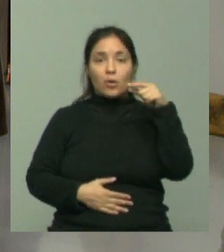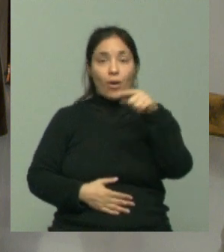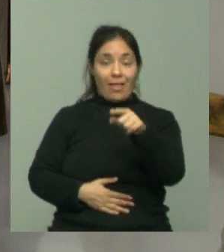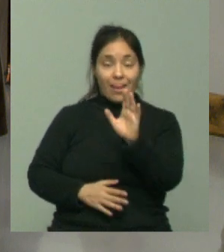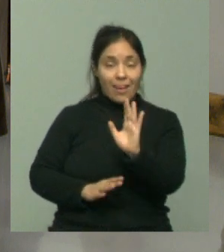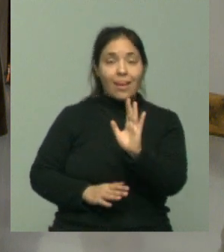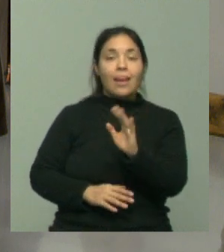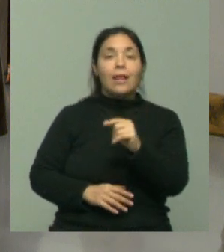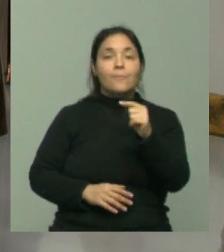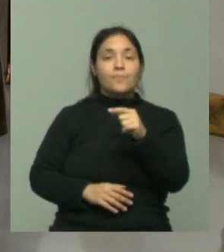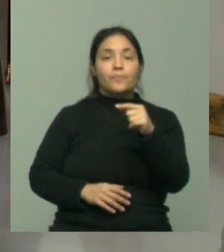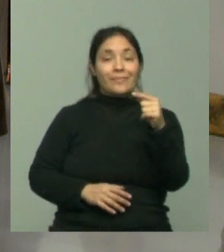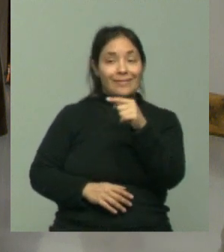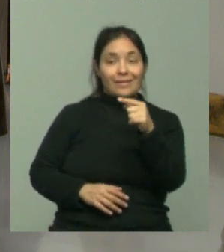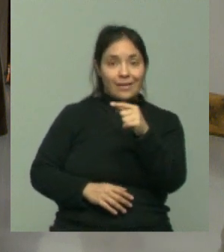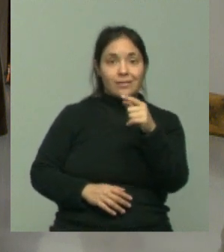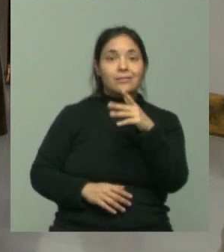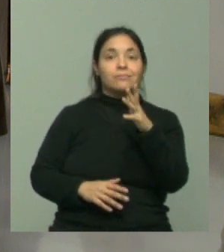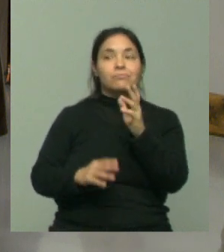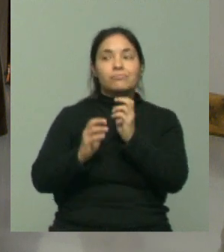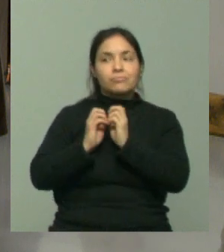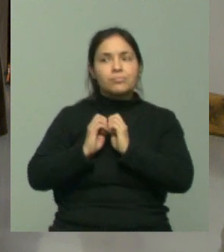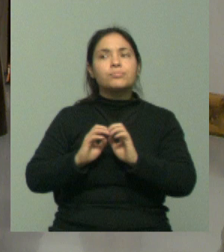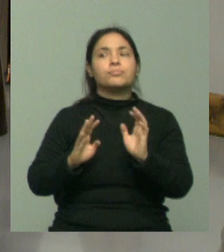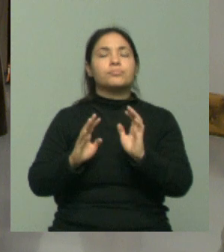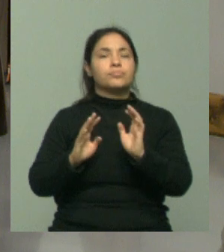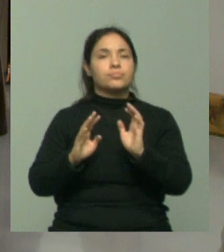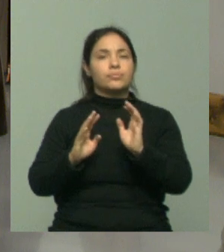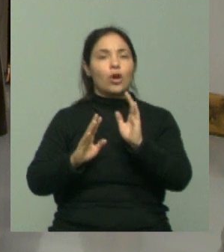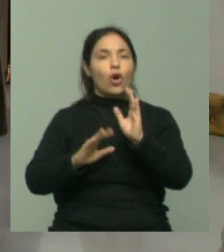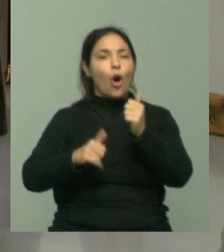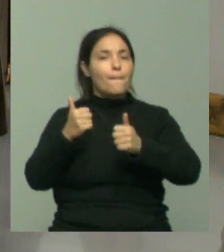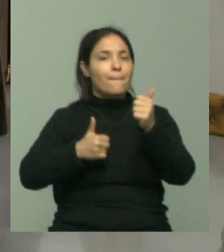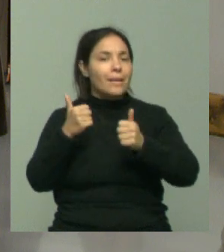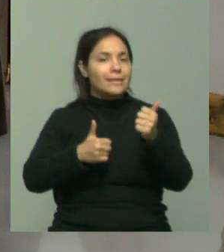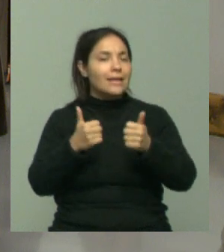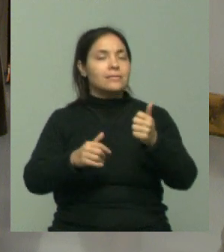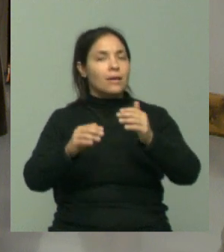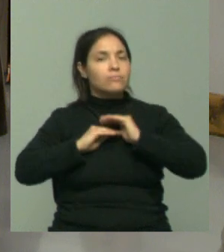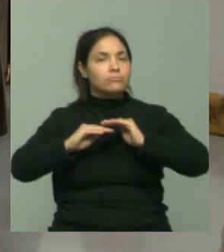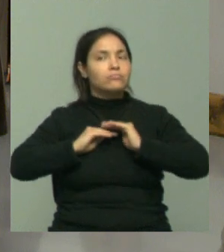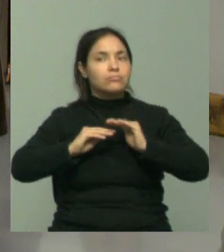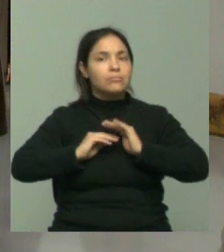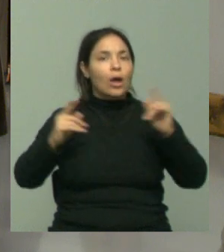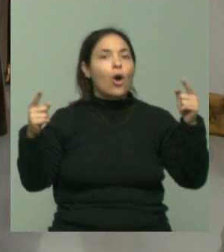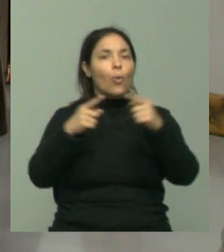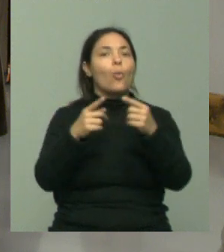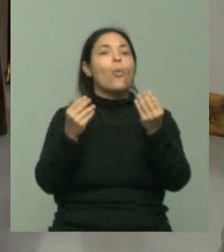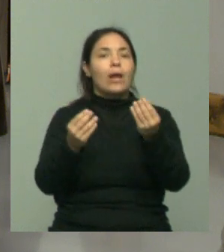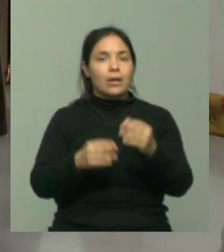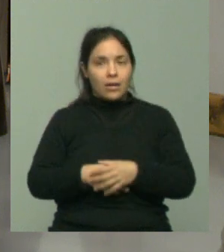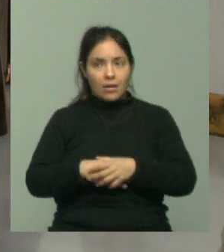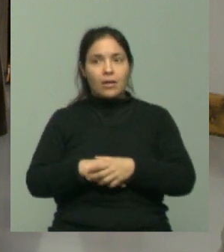que vos haces una puesta a punto, digamos, está en el periodo de competencia, la idea es tratar de hacer uno o